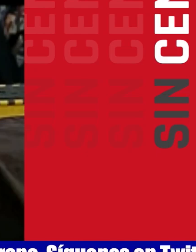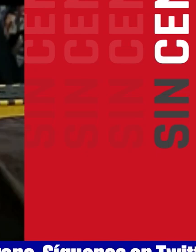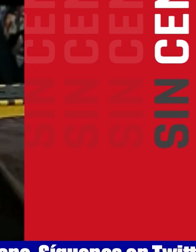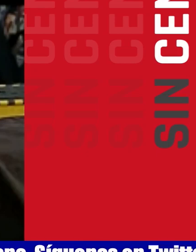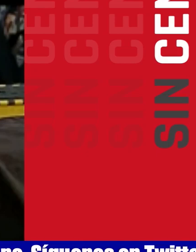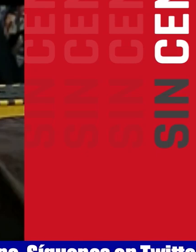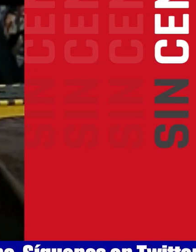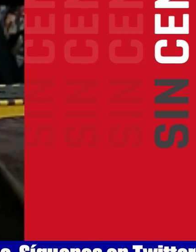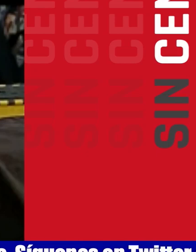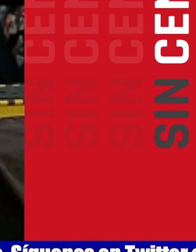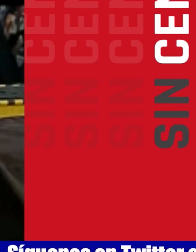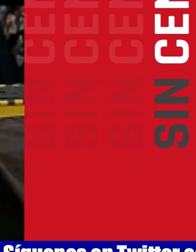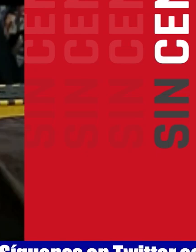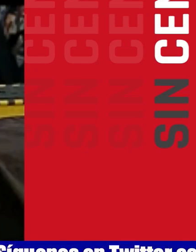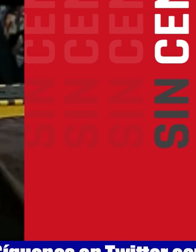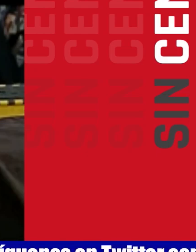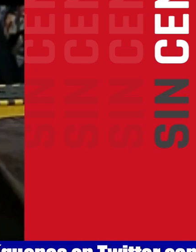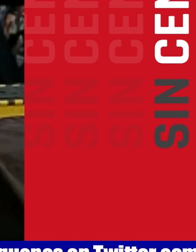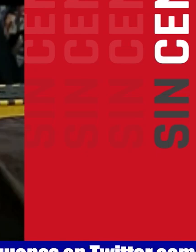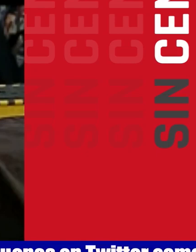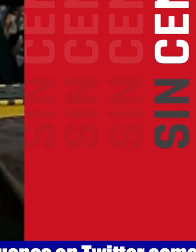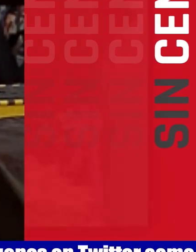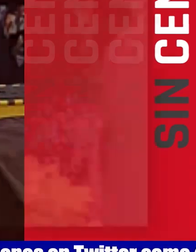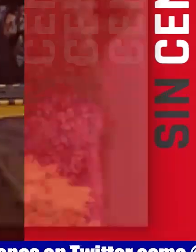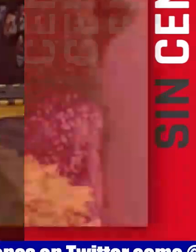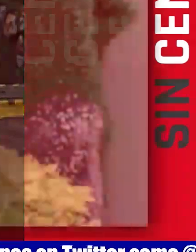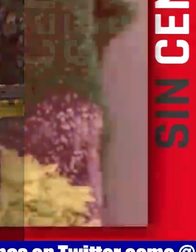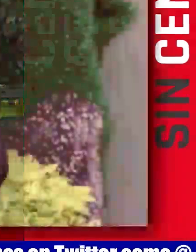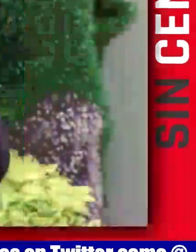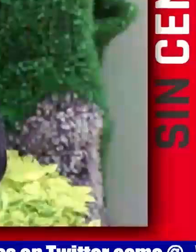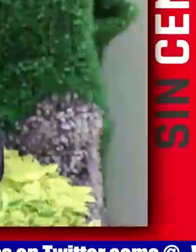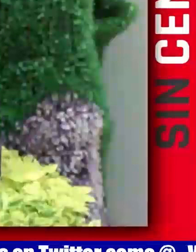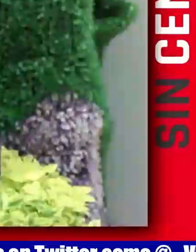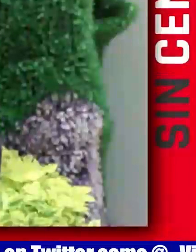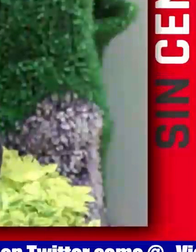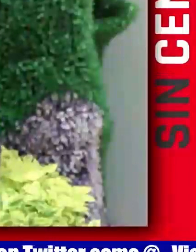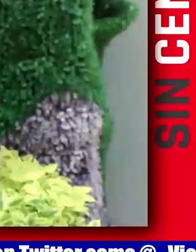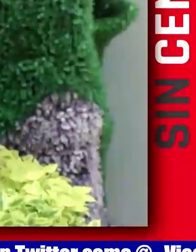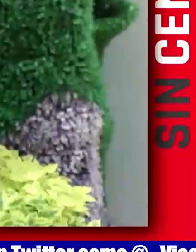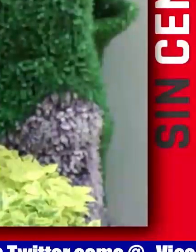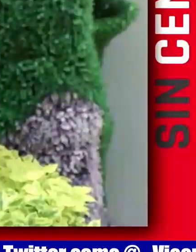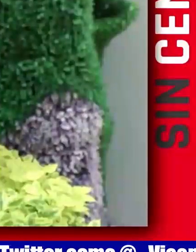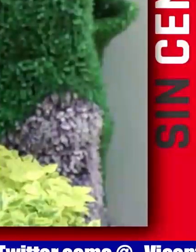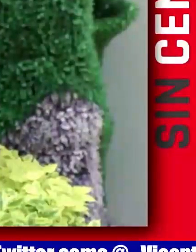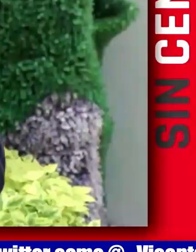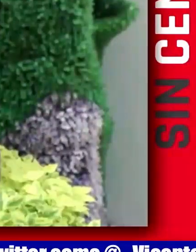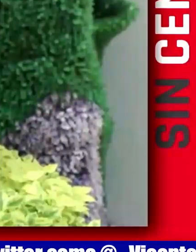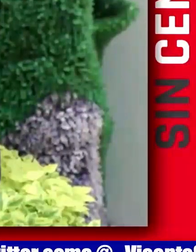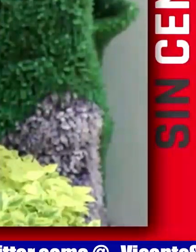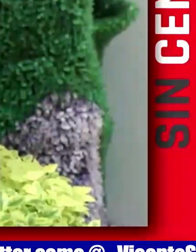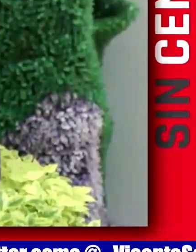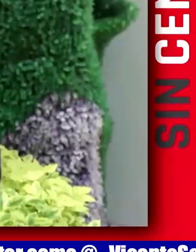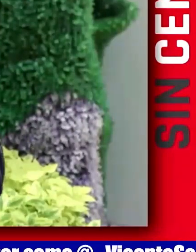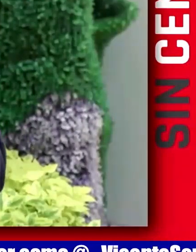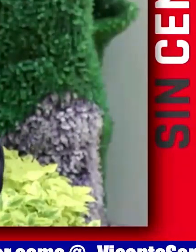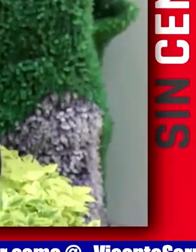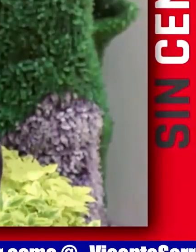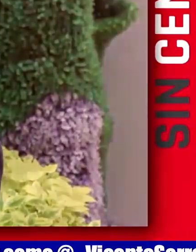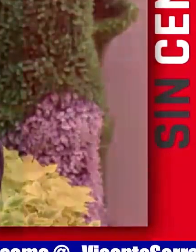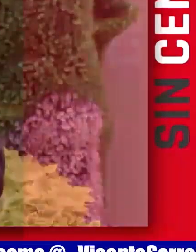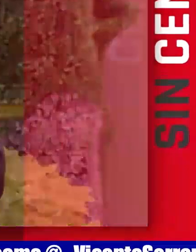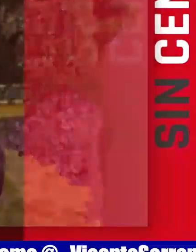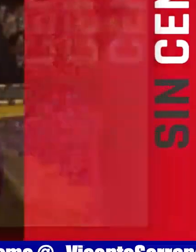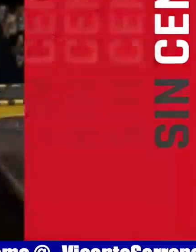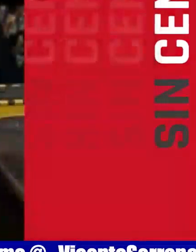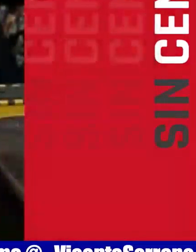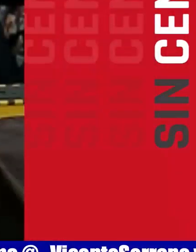y que el crimen organizado avanza en control territorial. Le dice, a ver, ¿qué opina usted de esto, presidente? Le pregunta Iván Saldaña del Heraldo de México. El presidente dice,